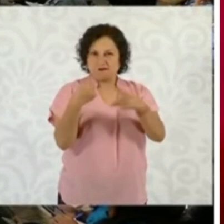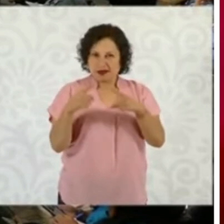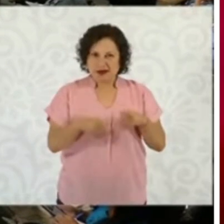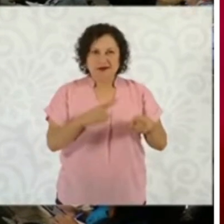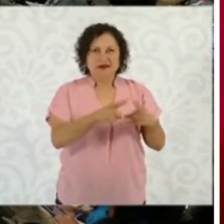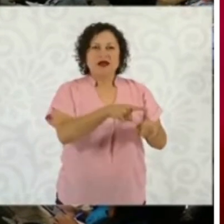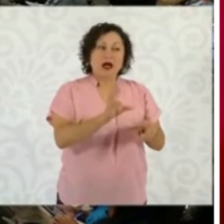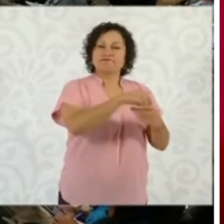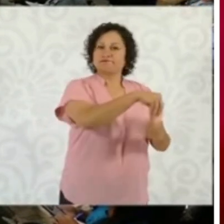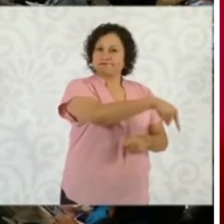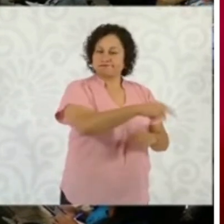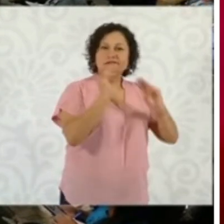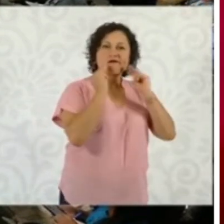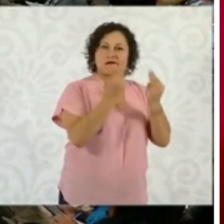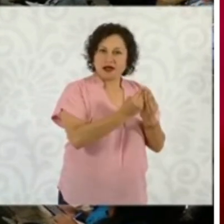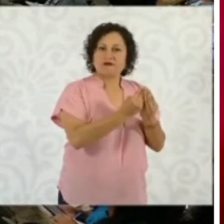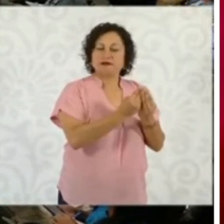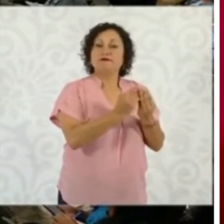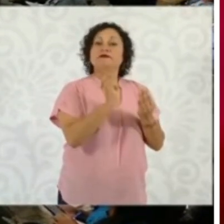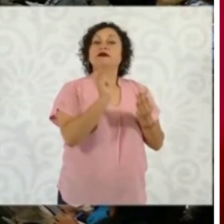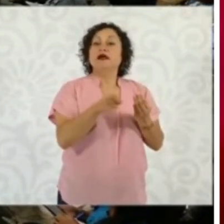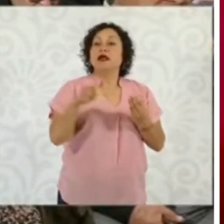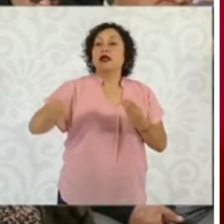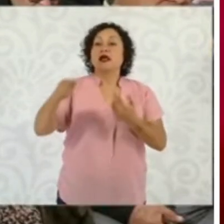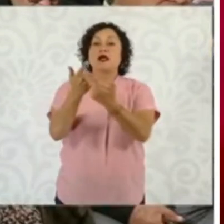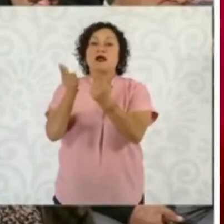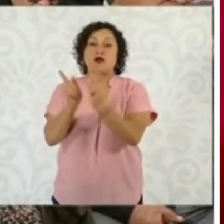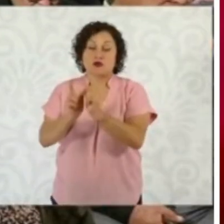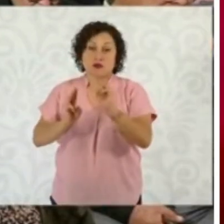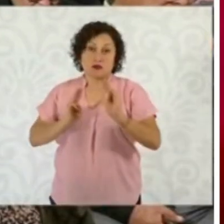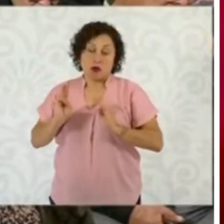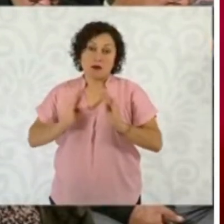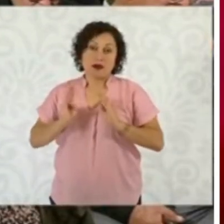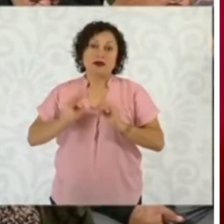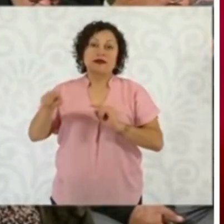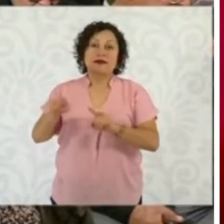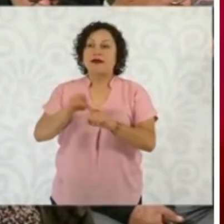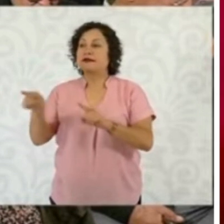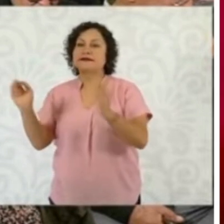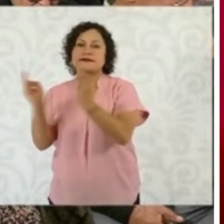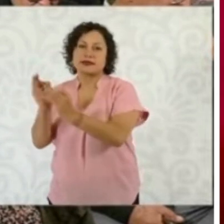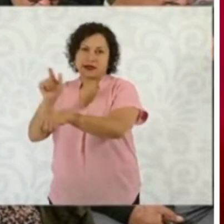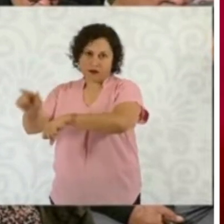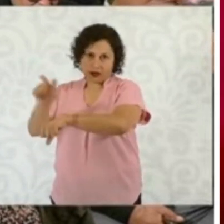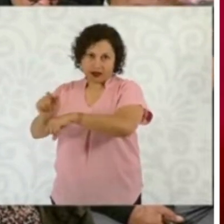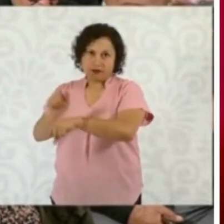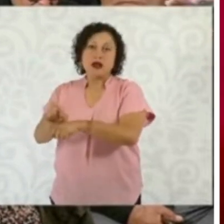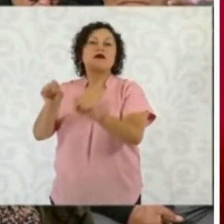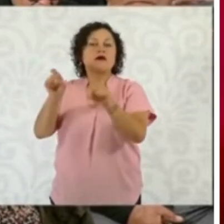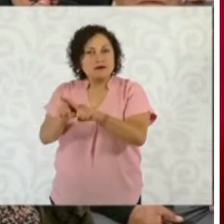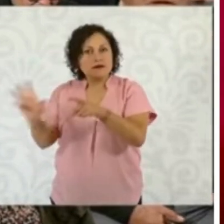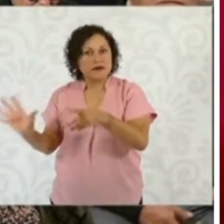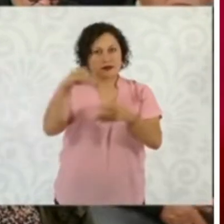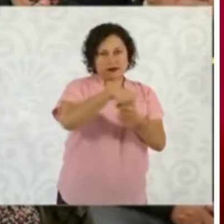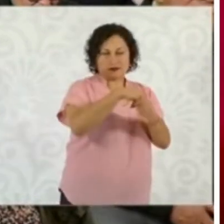llevó a que incluso integrantes, por ejemplo, desertores del ejército de las fuerzas caiviles en Guatemala estuvieran siendo también o estuvieran trabajando